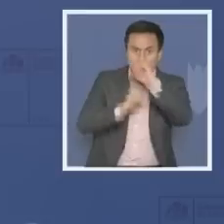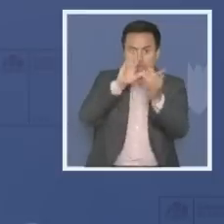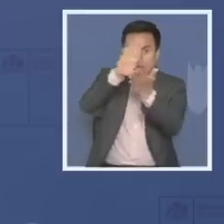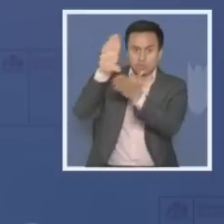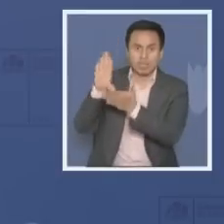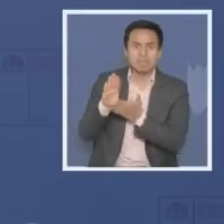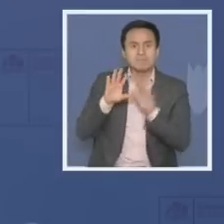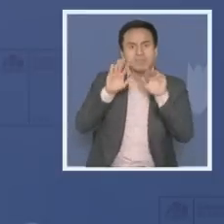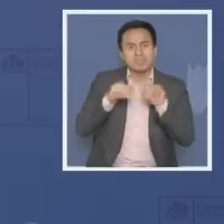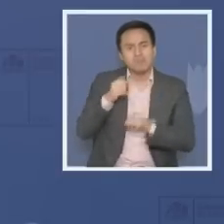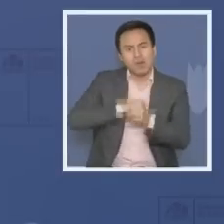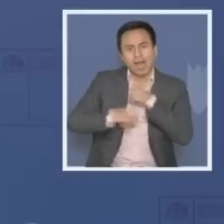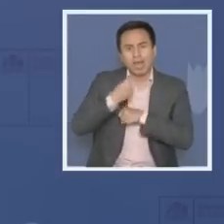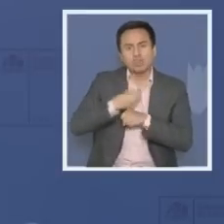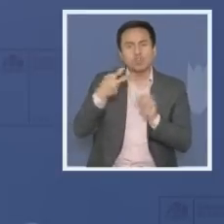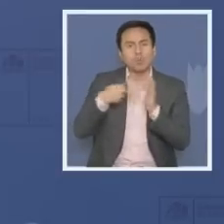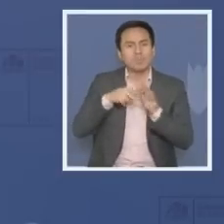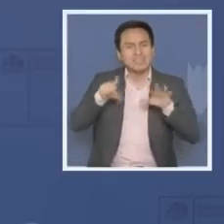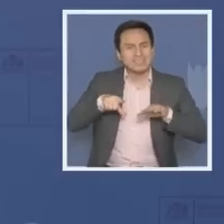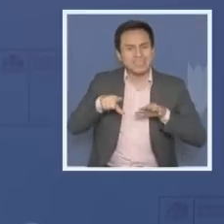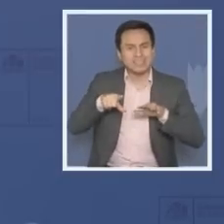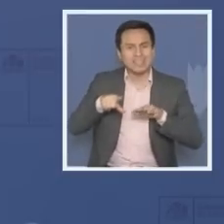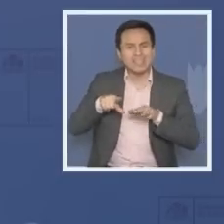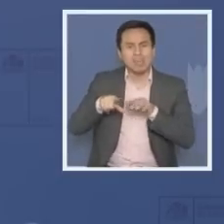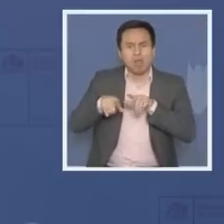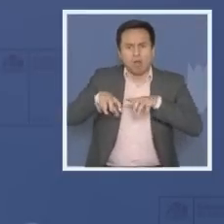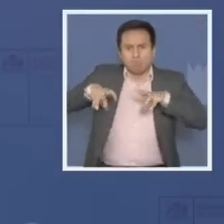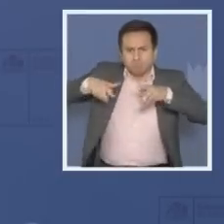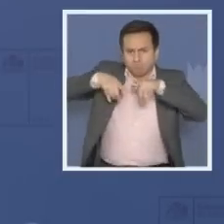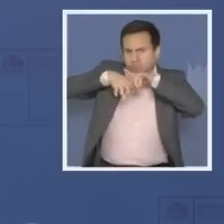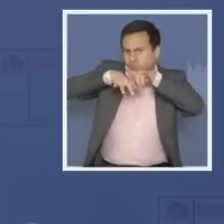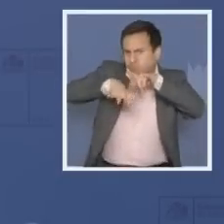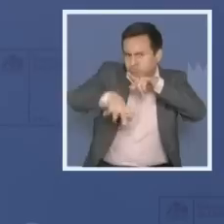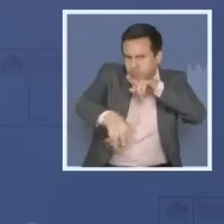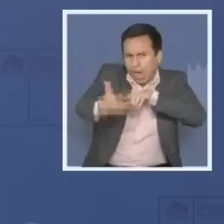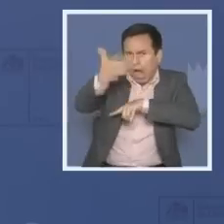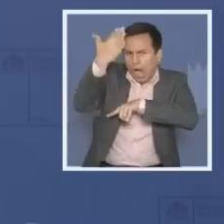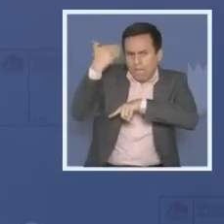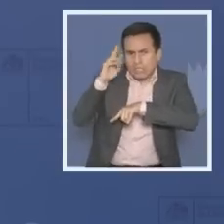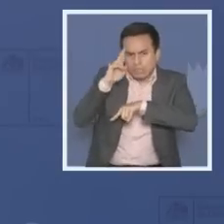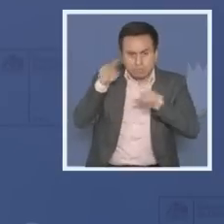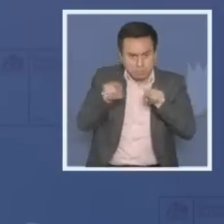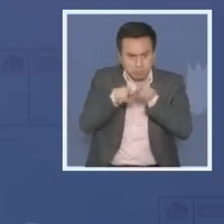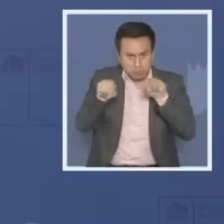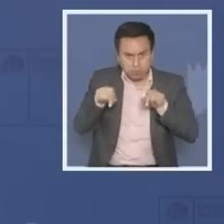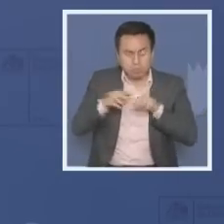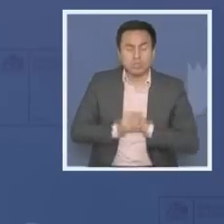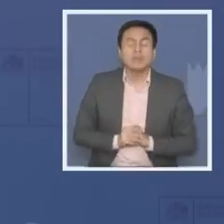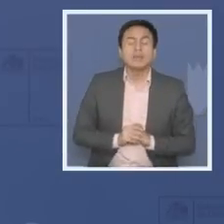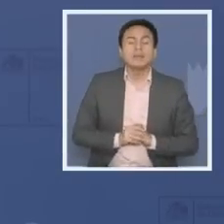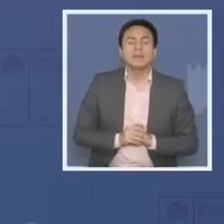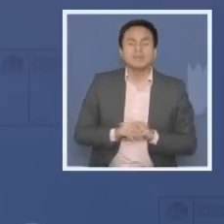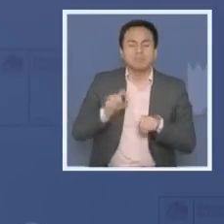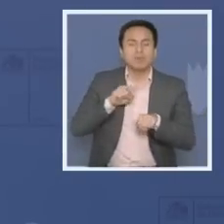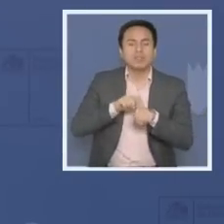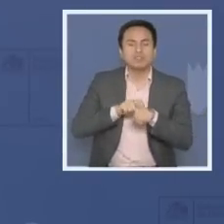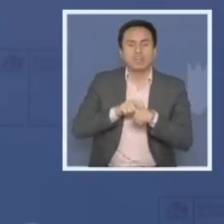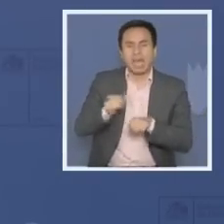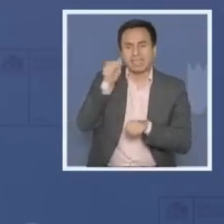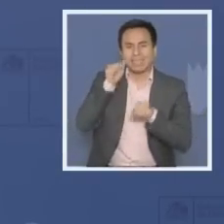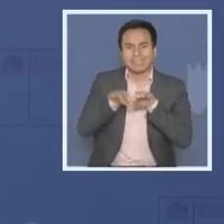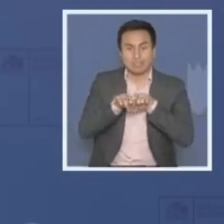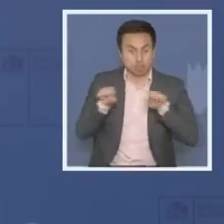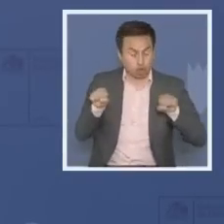internacional, como ocurrió, por ejemplo, en 2017 con los supertankers para esta ocasión? A ver, en este momento, a partir de la decisión que se tomó